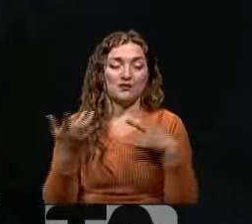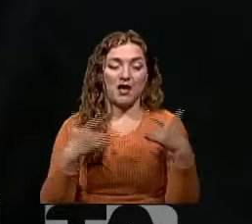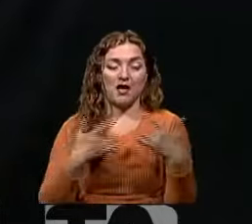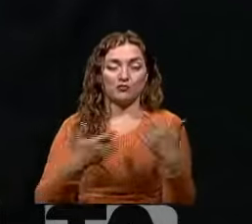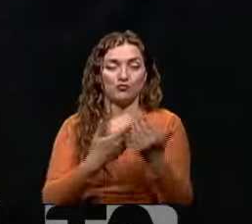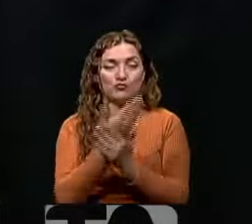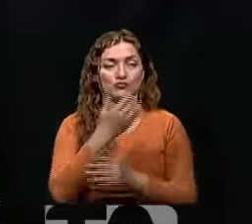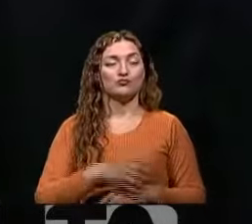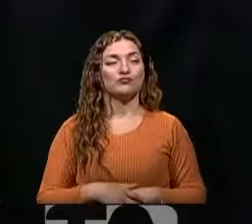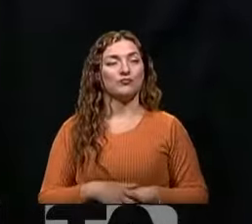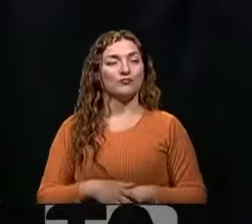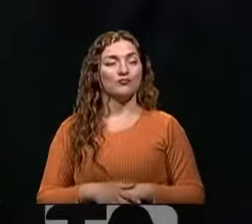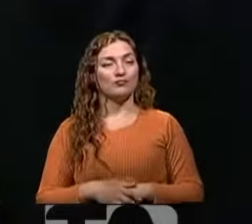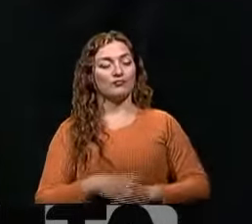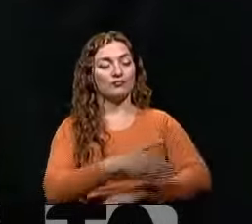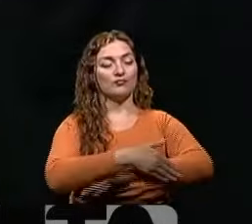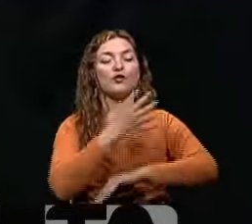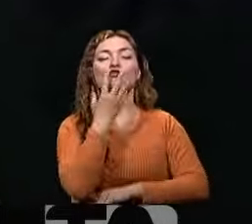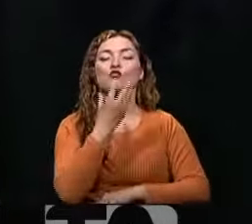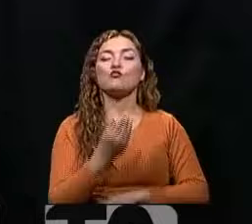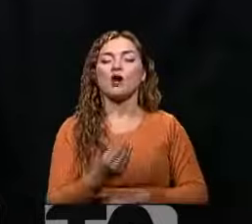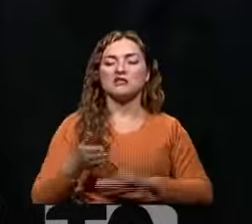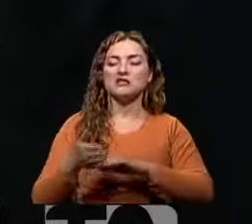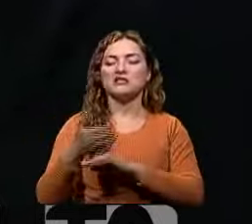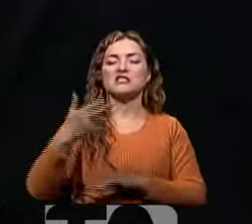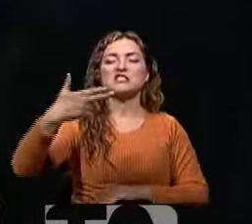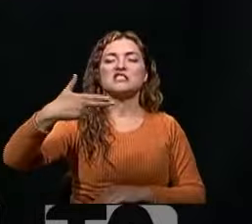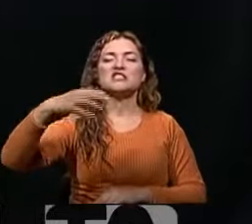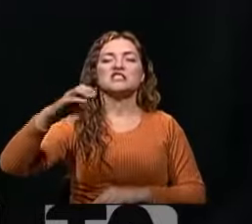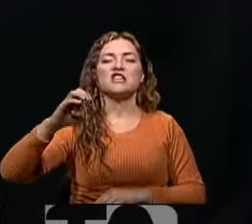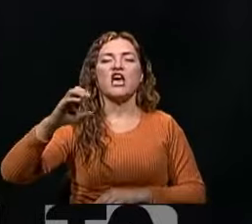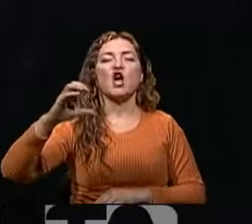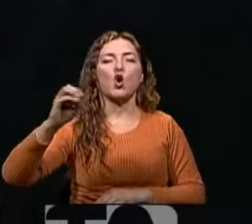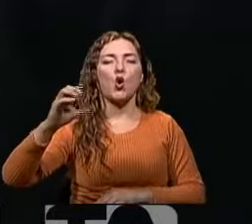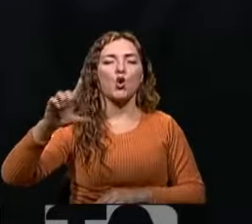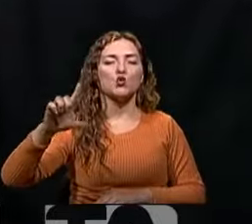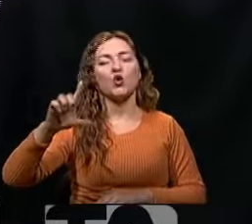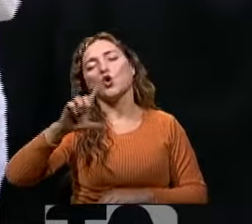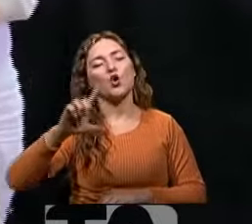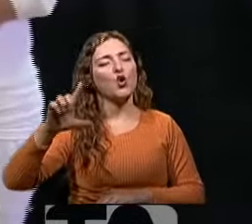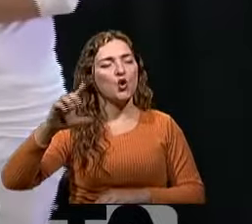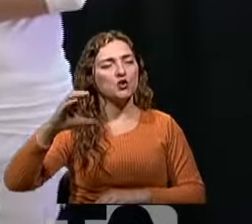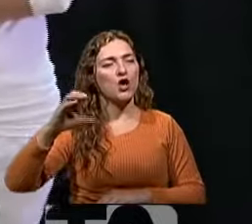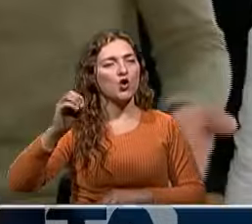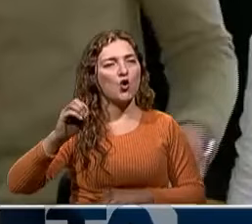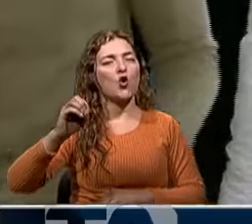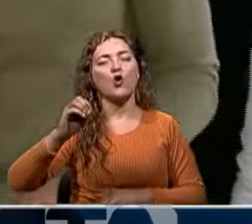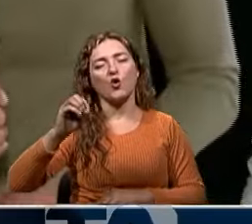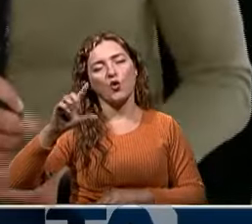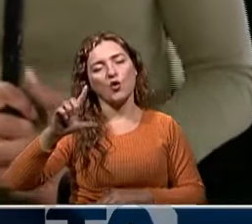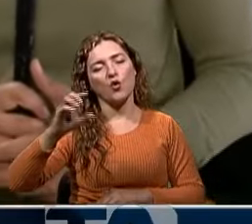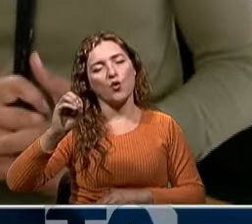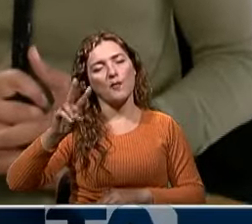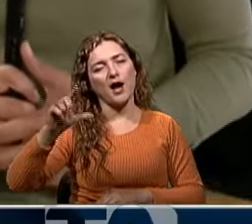la información en la avenida Eloy Alfaro y Checoslovaquia, en el norte de la capital, para que toda la ciudadanía pueda acudir desde la próxima semana.